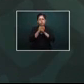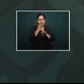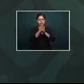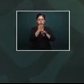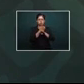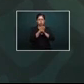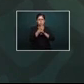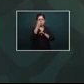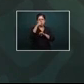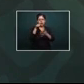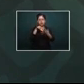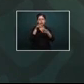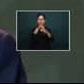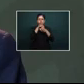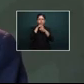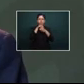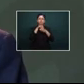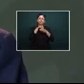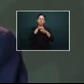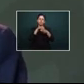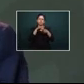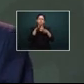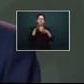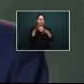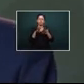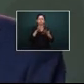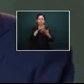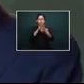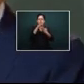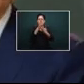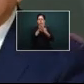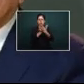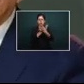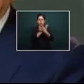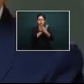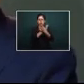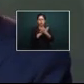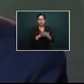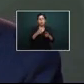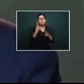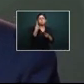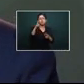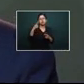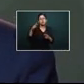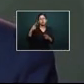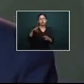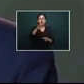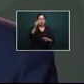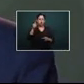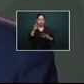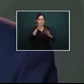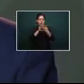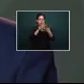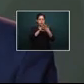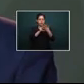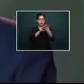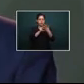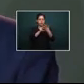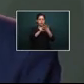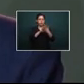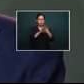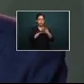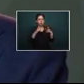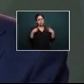internos en cárceles, en reclusorios del Estado de México, y